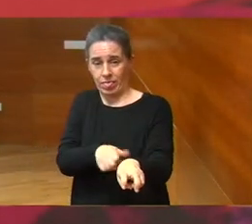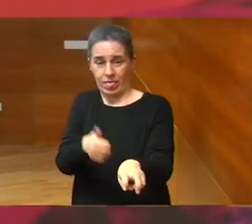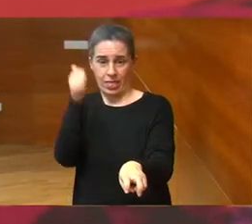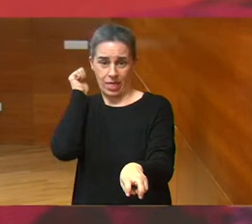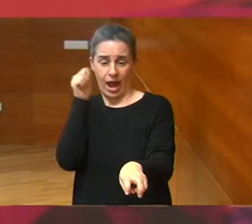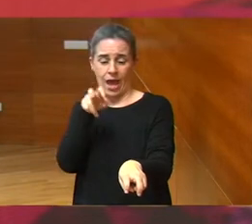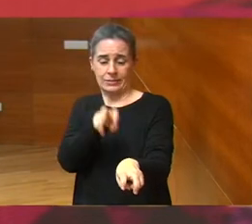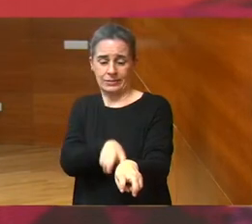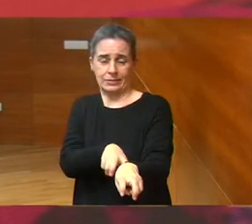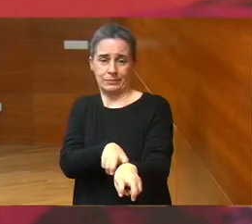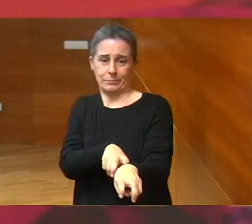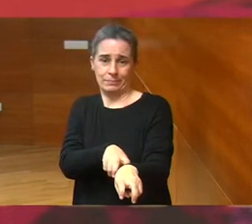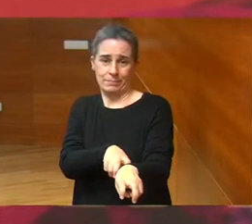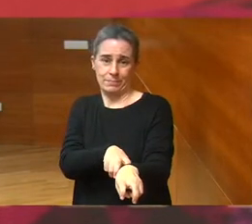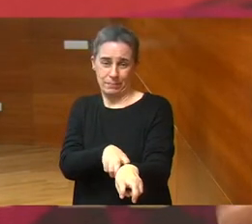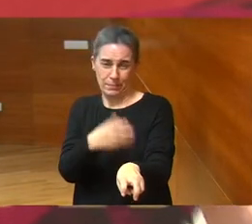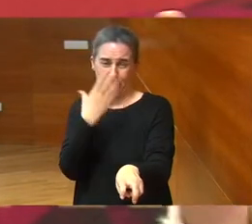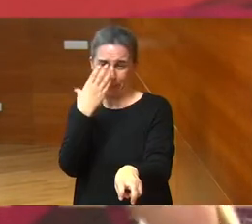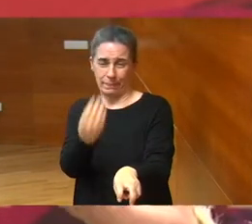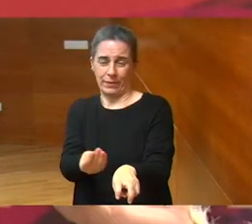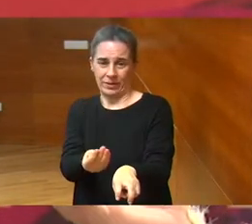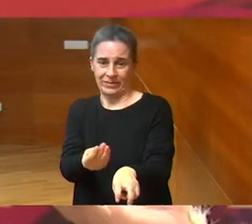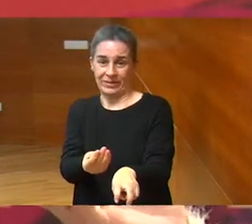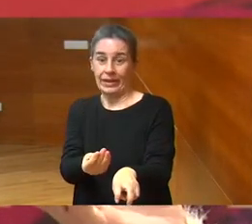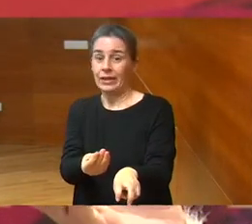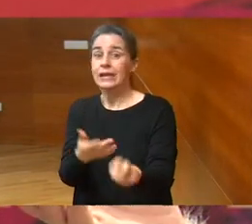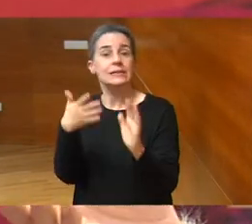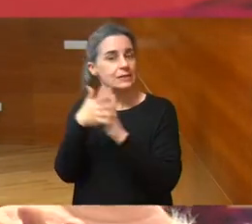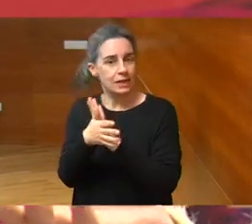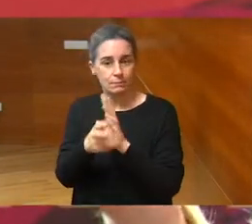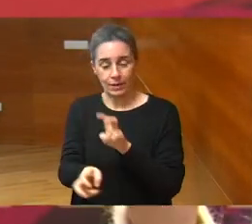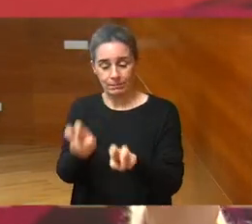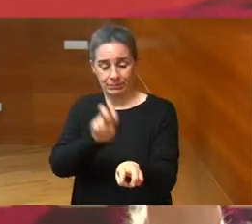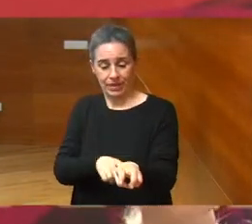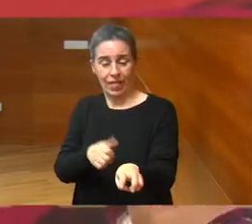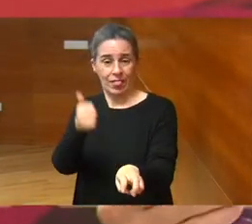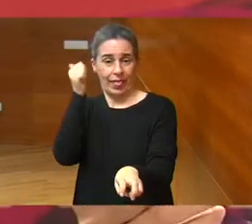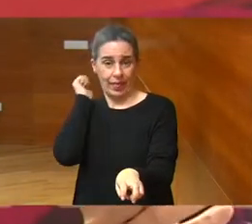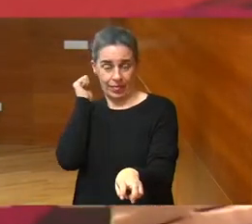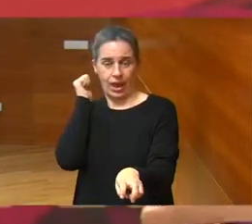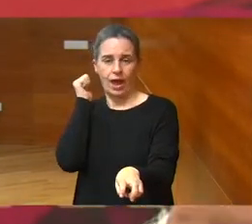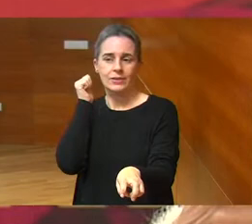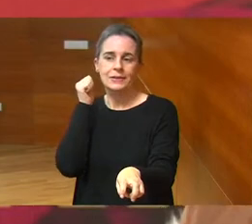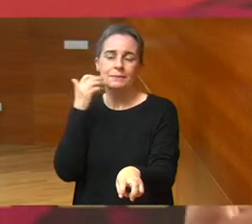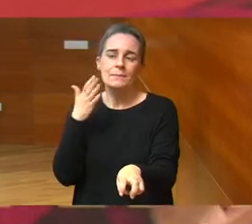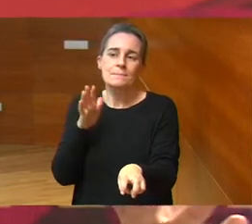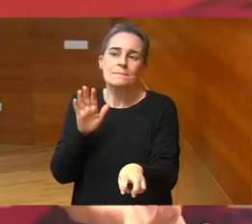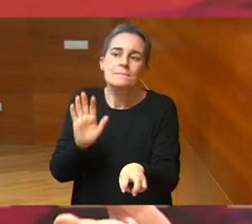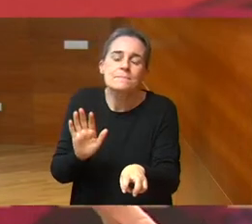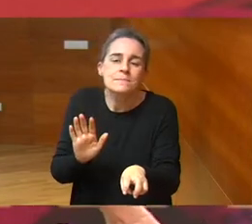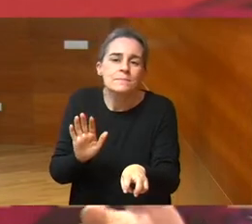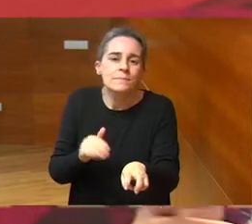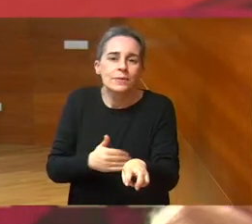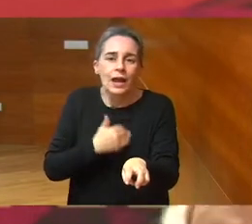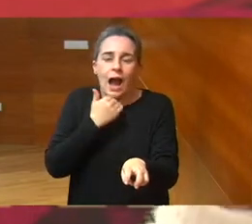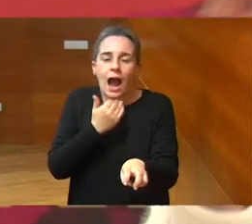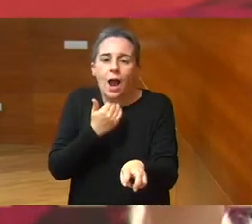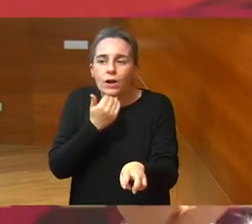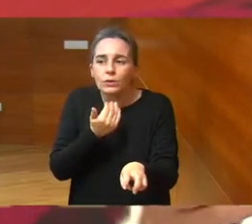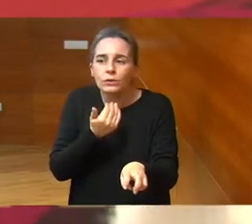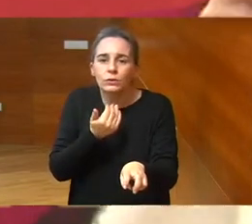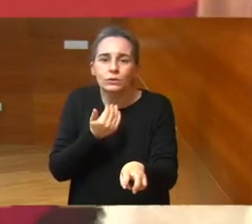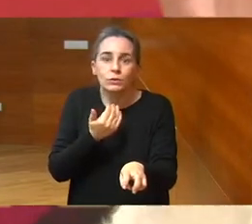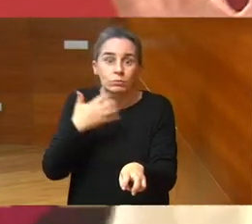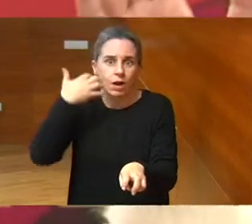cosa Sí él aparece atrás vale pero era algo como se decía